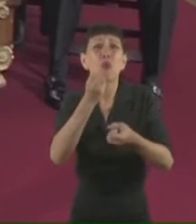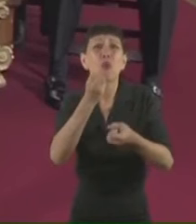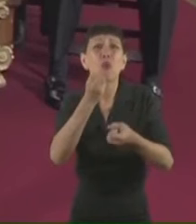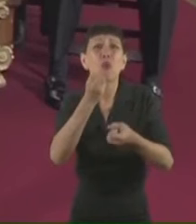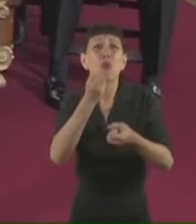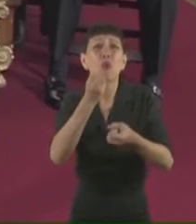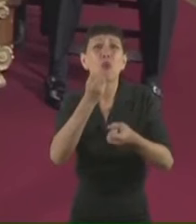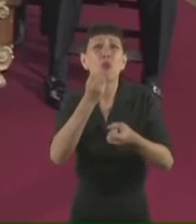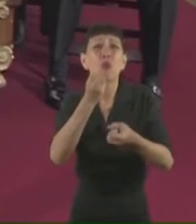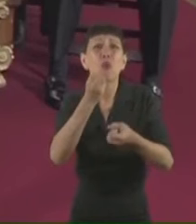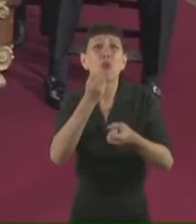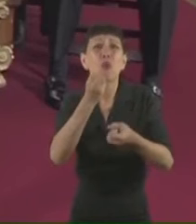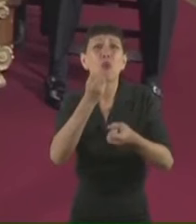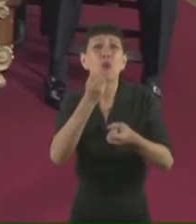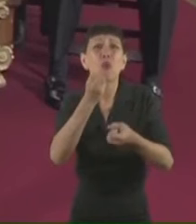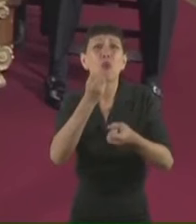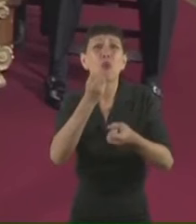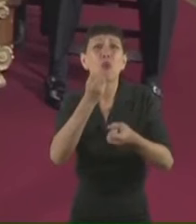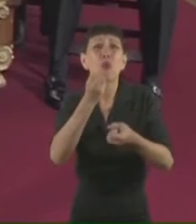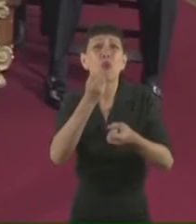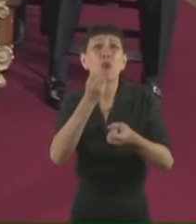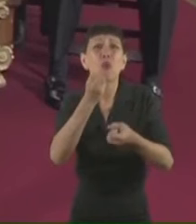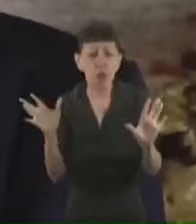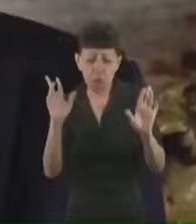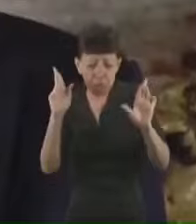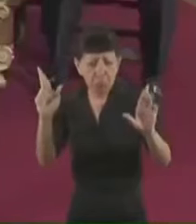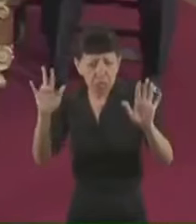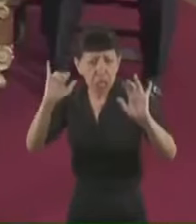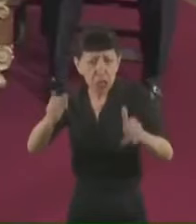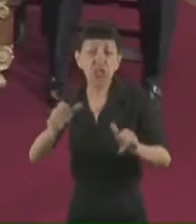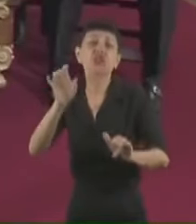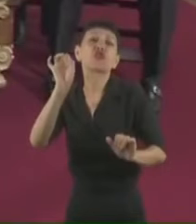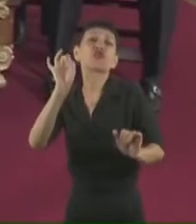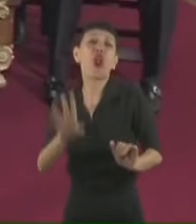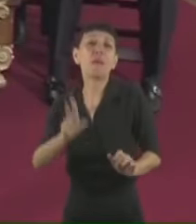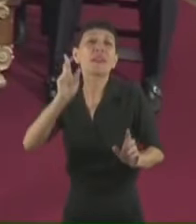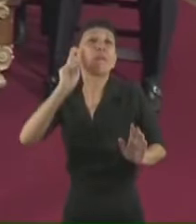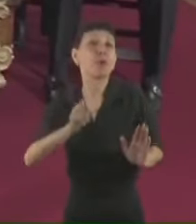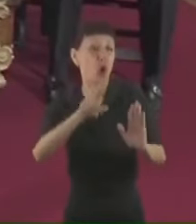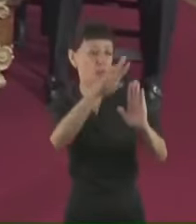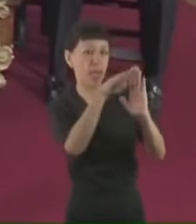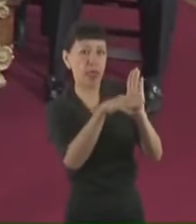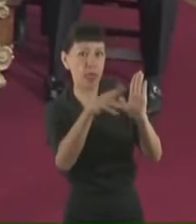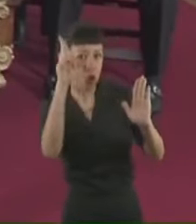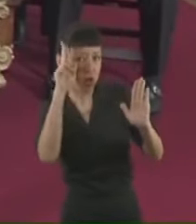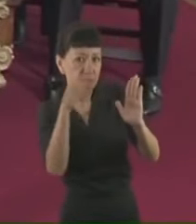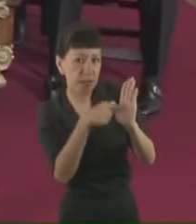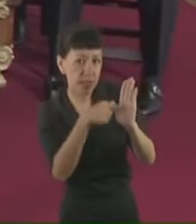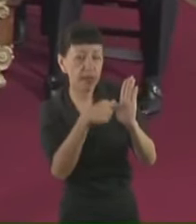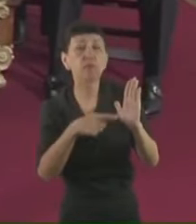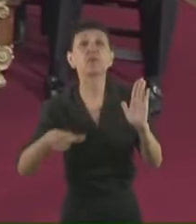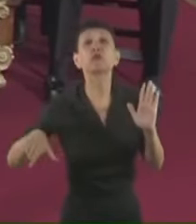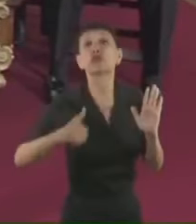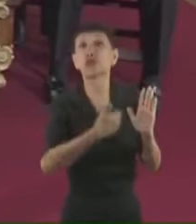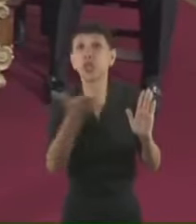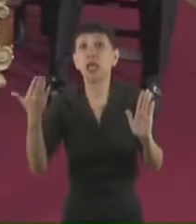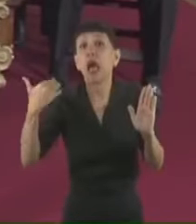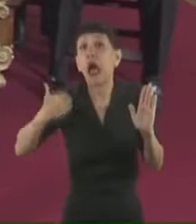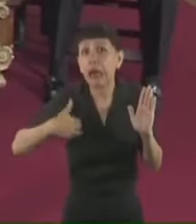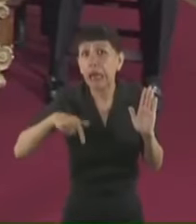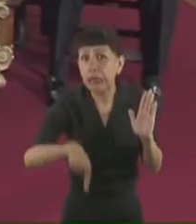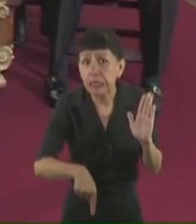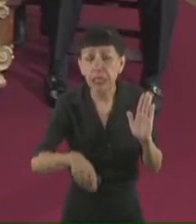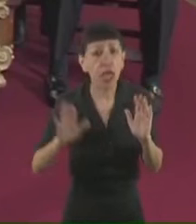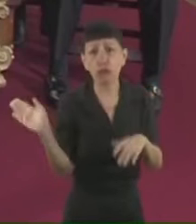está prohibido en una sociedad colectivista como la Argentina todo está prohibido salvo lo que está permitido por los